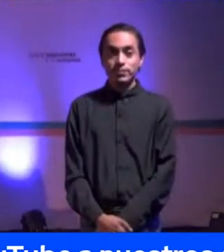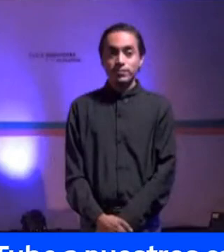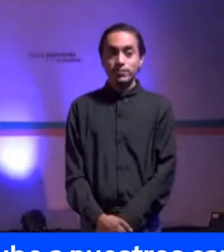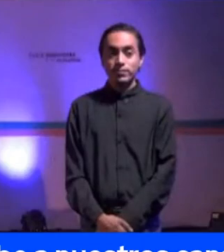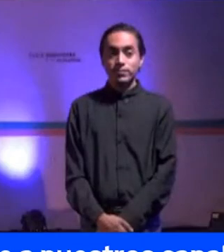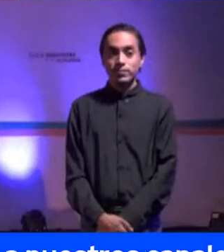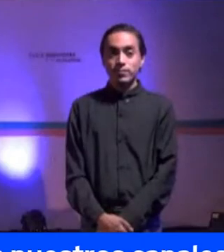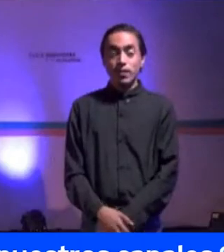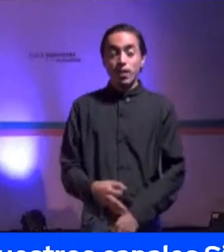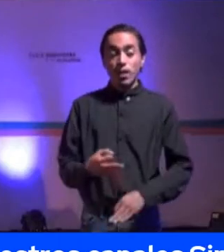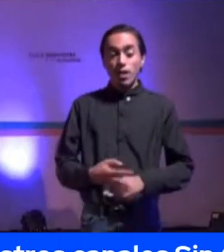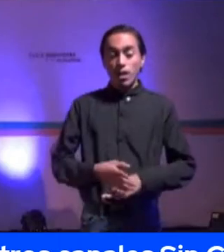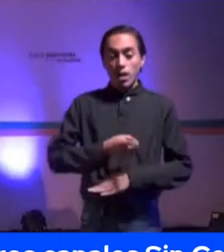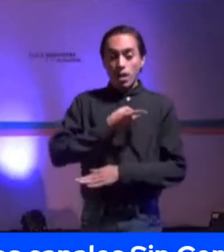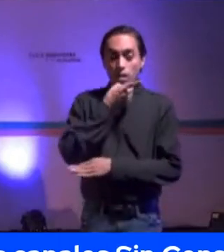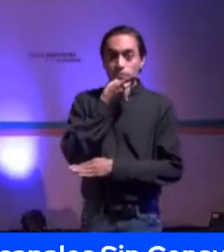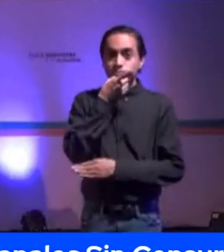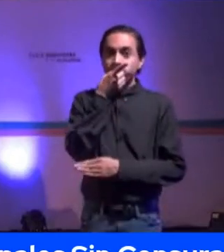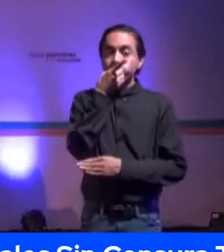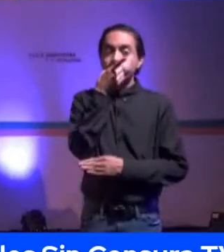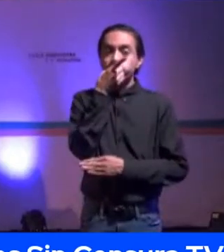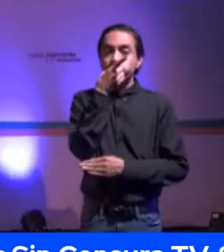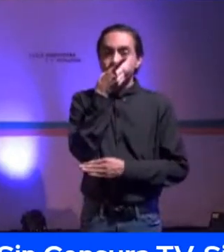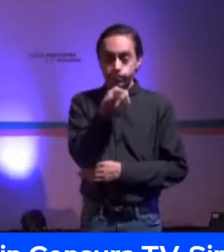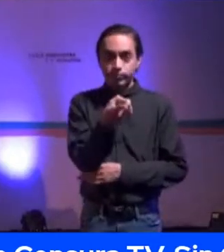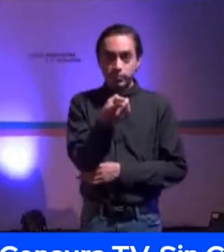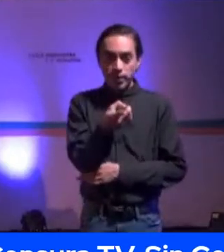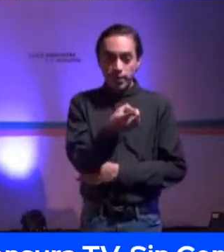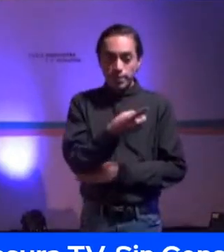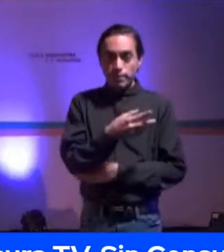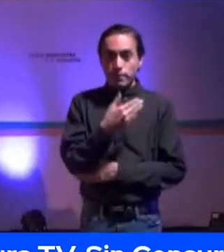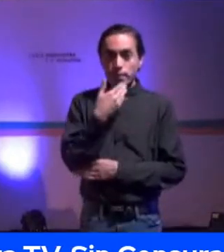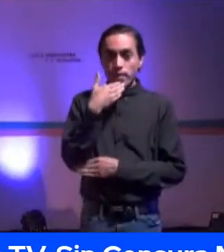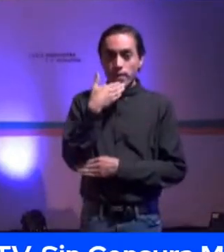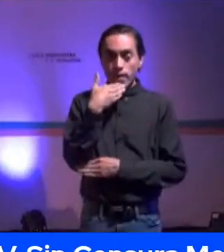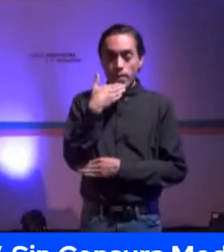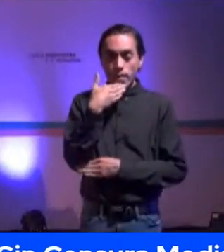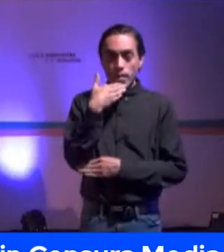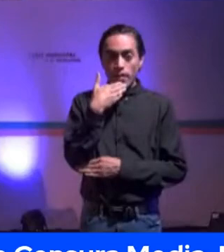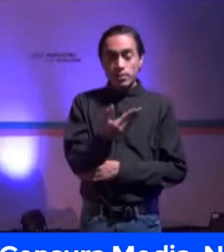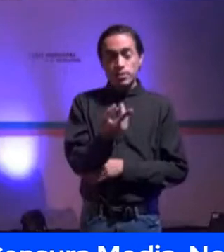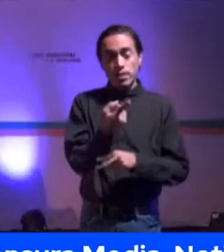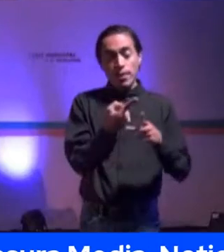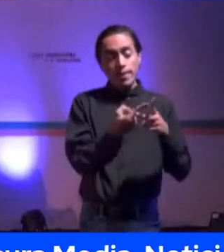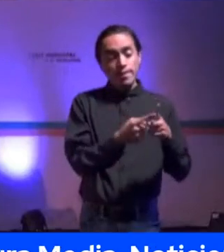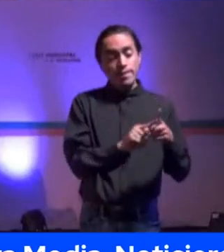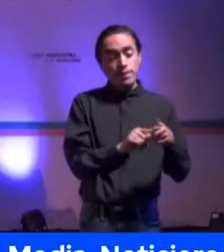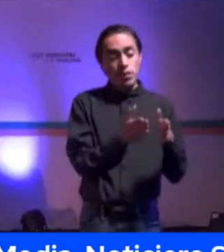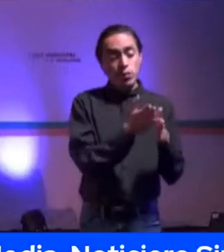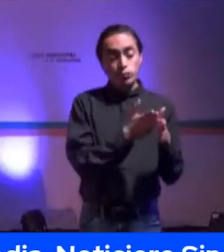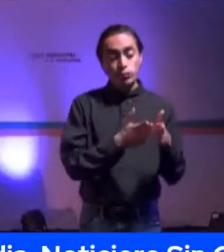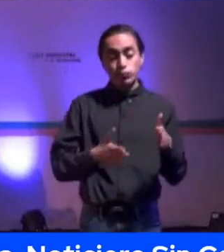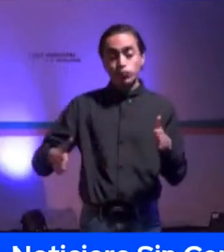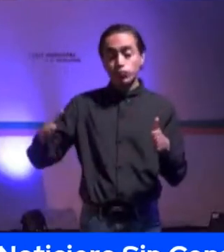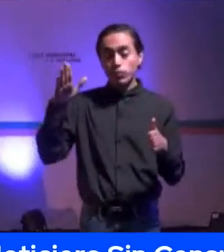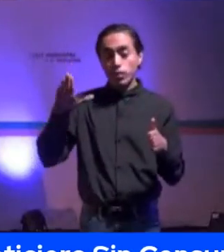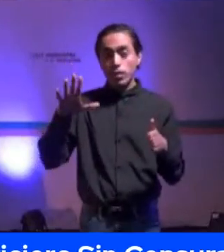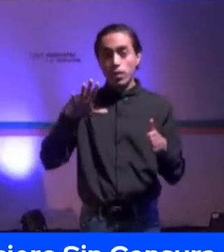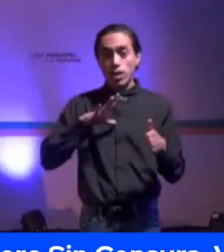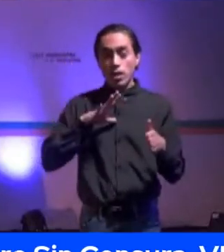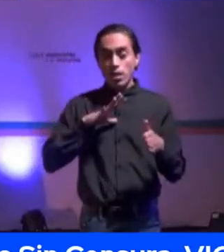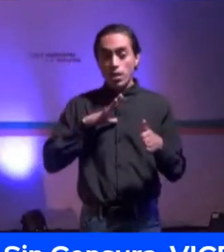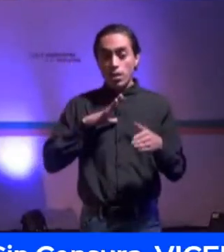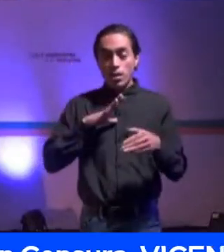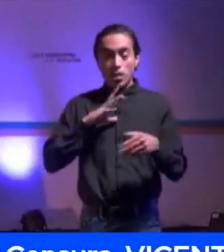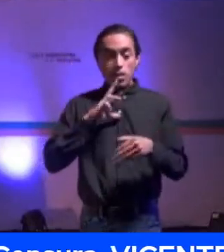lo digo sin temor a equivocarme, fue el comienzo de la que hasta ahora considero la mejor aventura